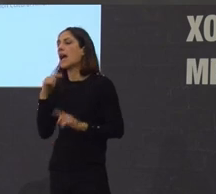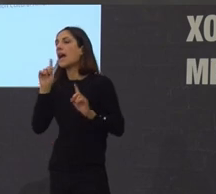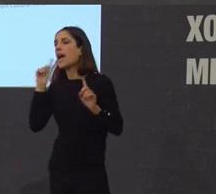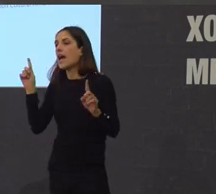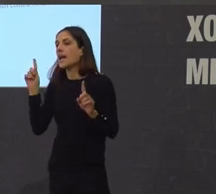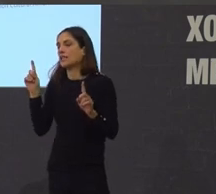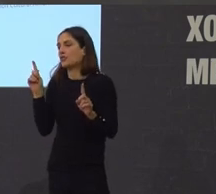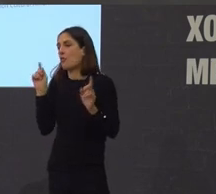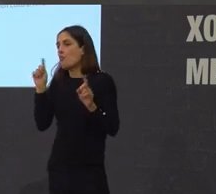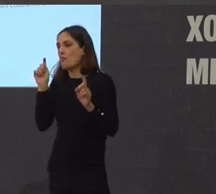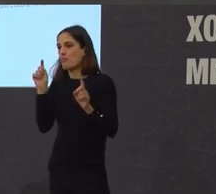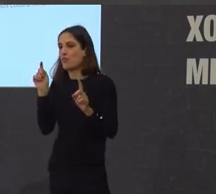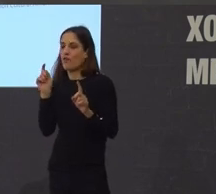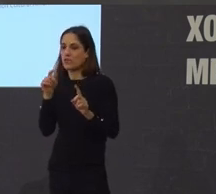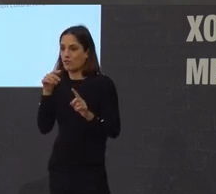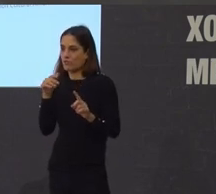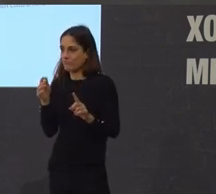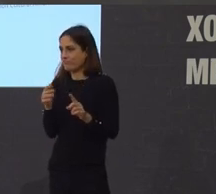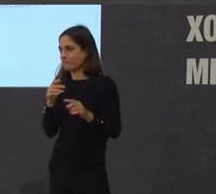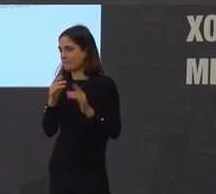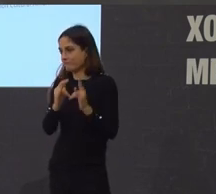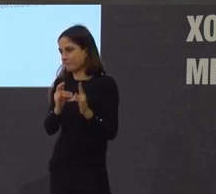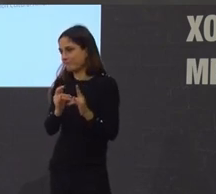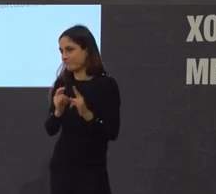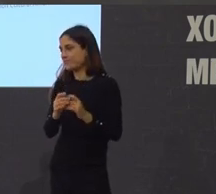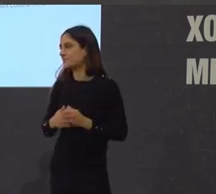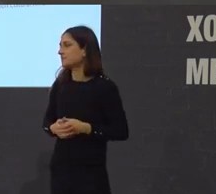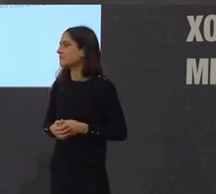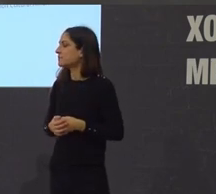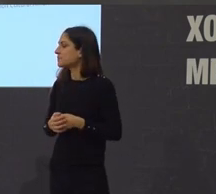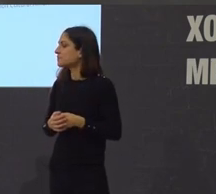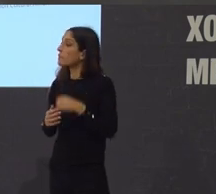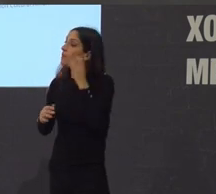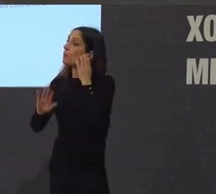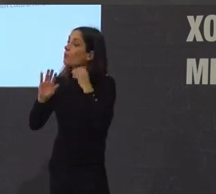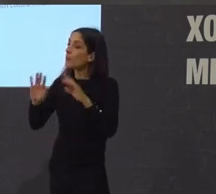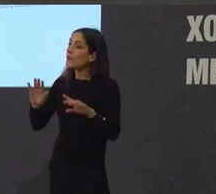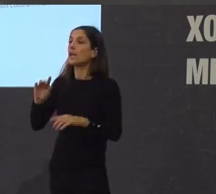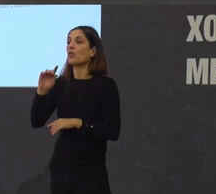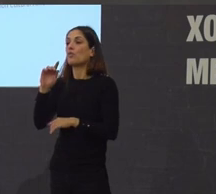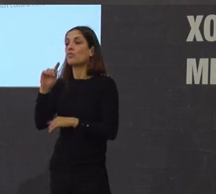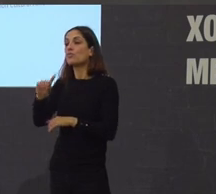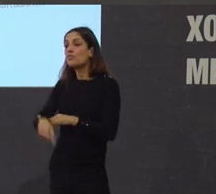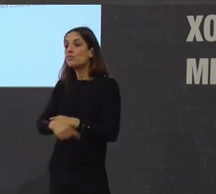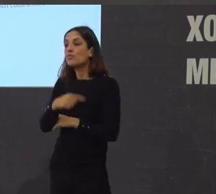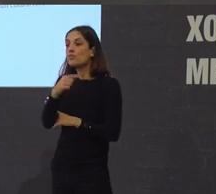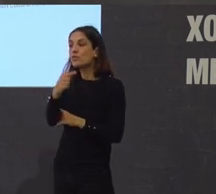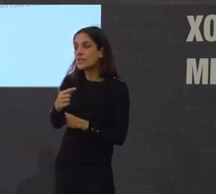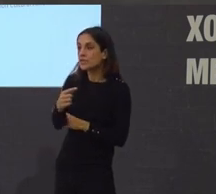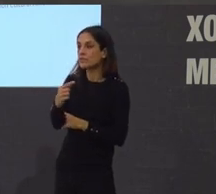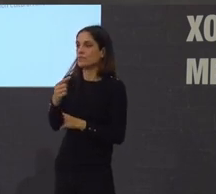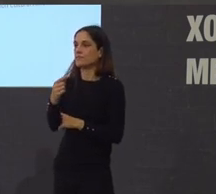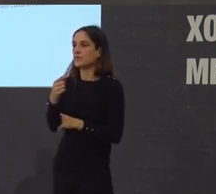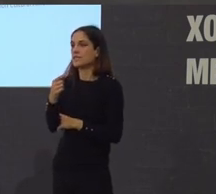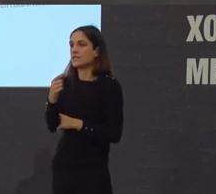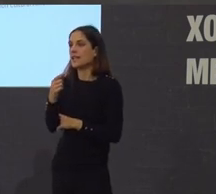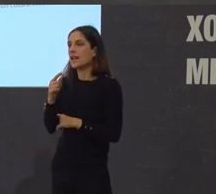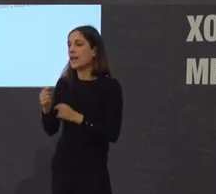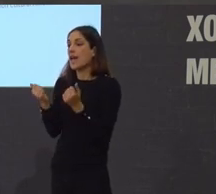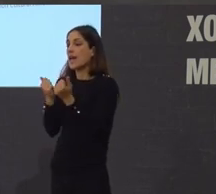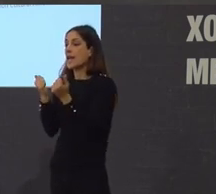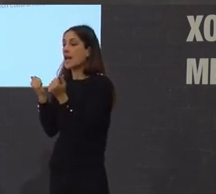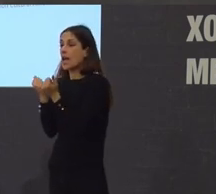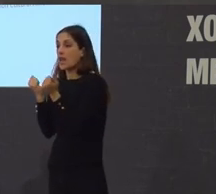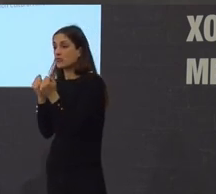pisar vos como podría ser no pero leo vos utilizando fuentes de leds o que yo sea un lugarteniente